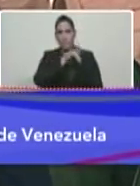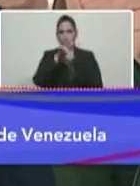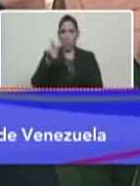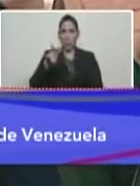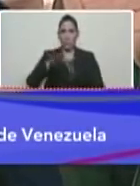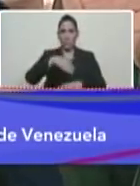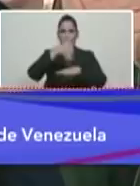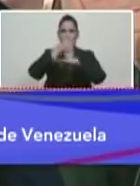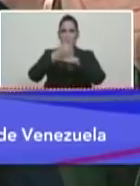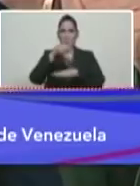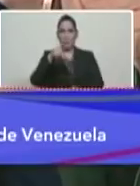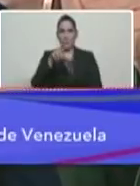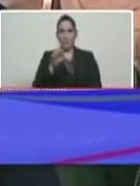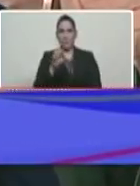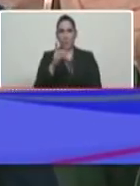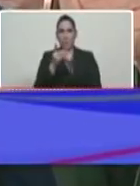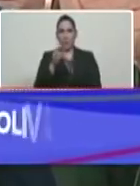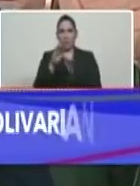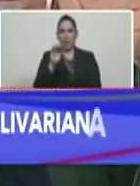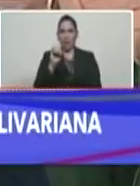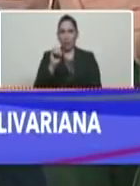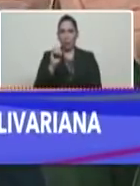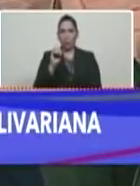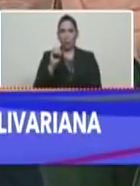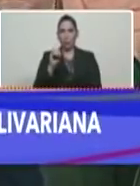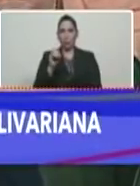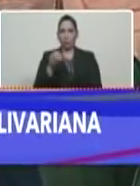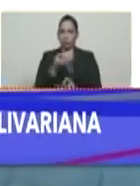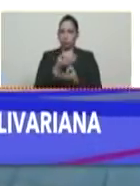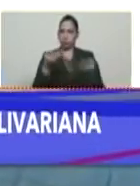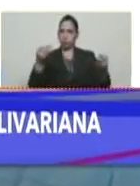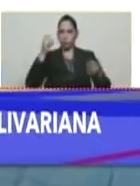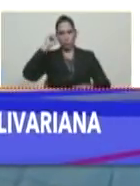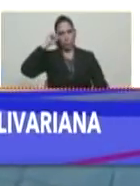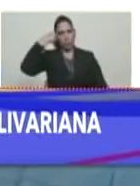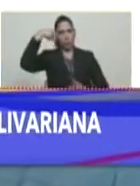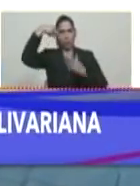general Pedro Juliat, por las excelentes reflexiones,